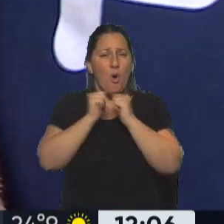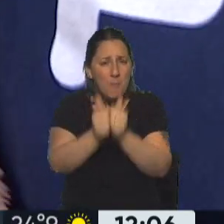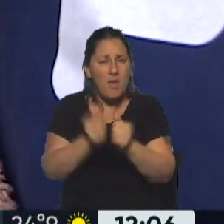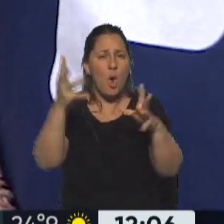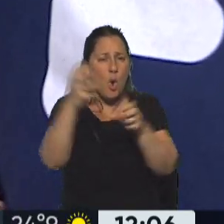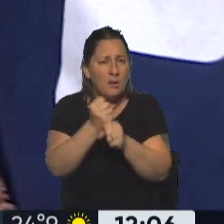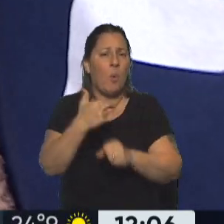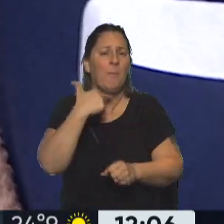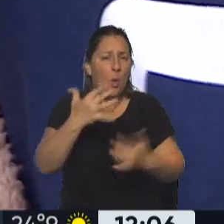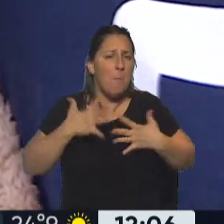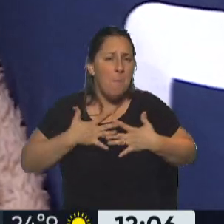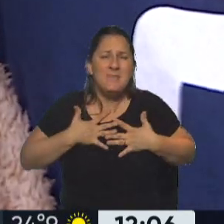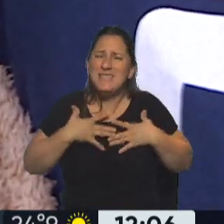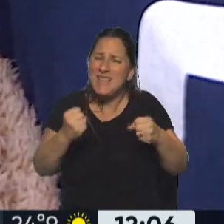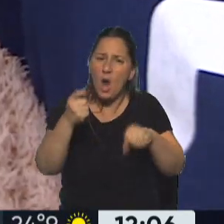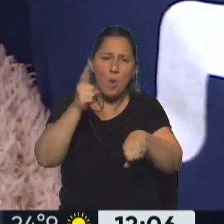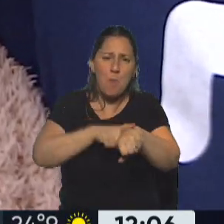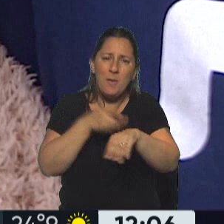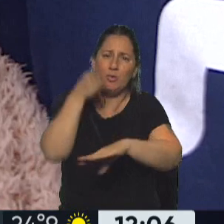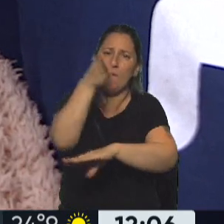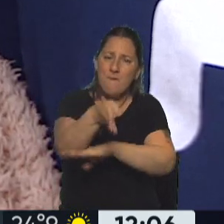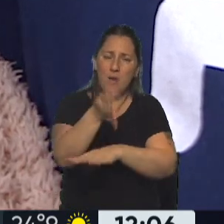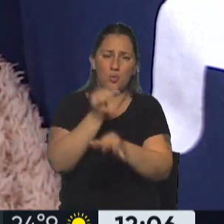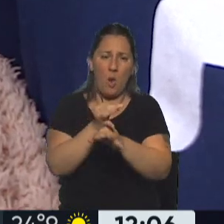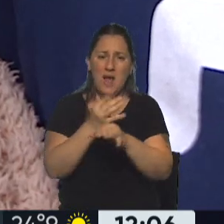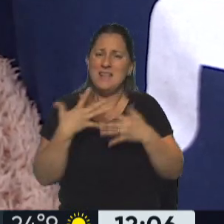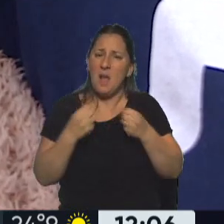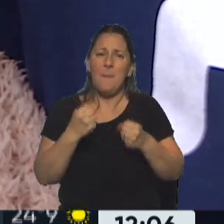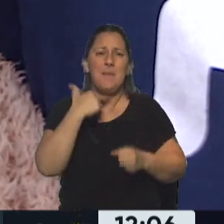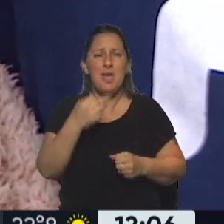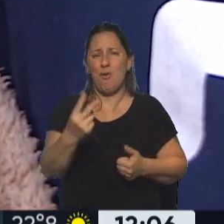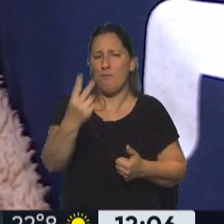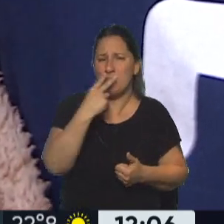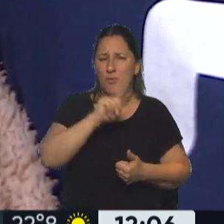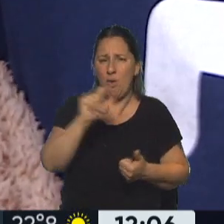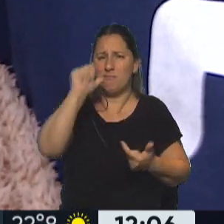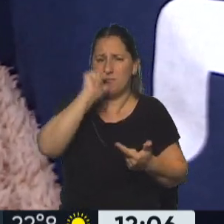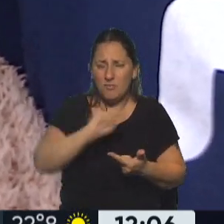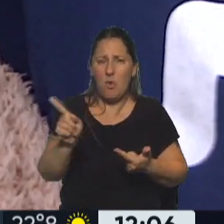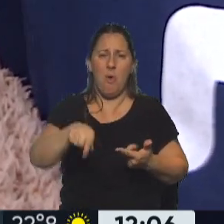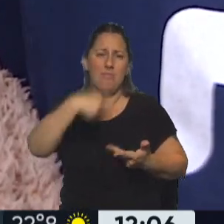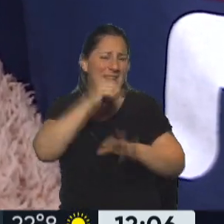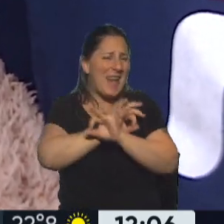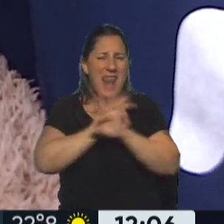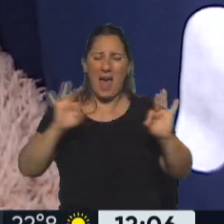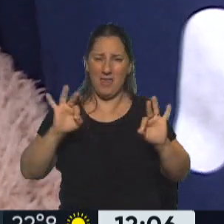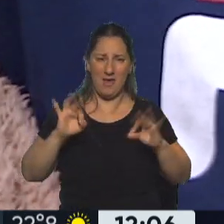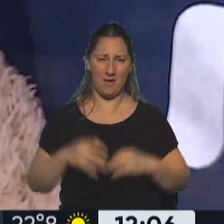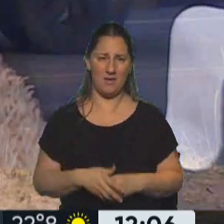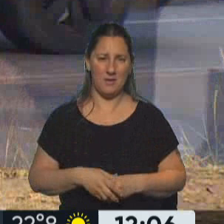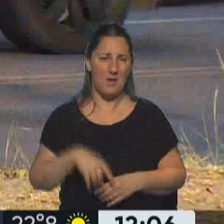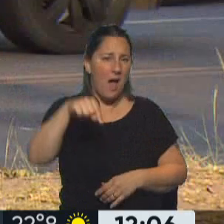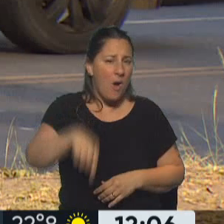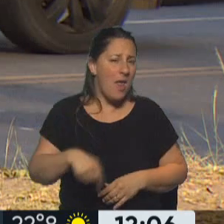enterito. Estaba sanito mi hijo ahí. Porque mi hijo no hacía nada. Ni tomaba, ni fumaba, ni se drogaba. ¿Quién